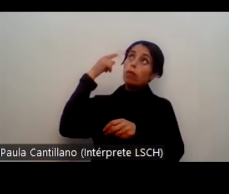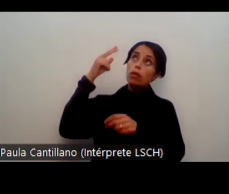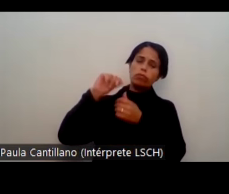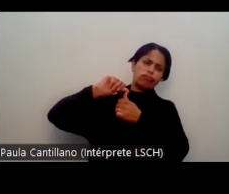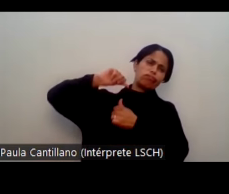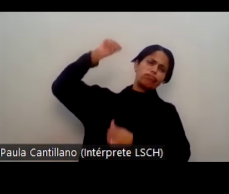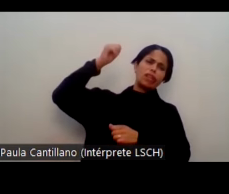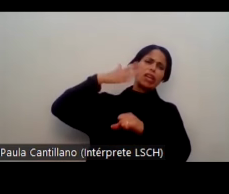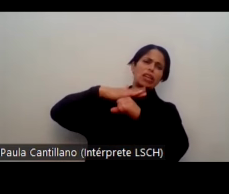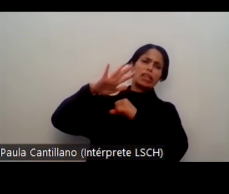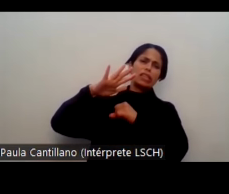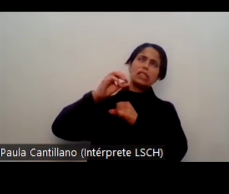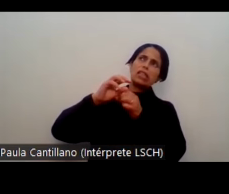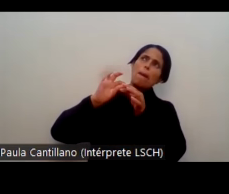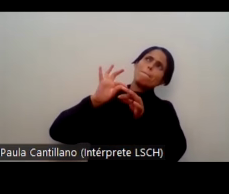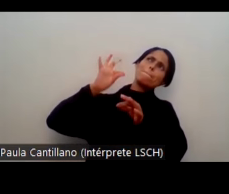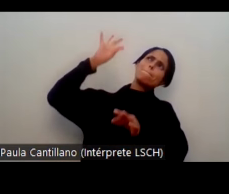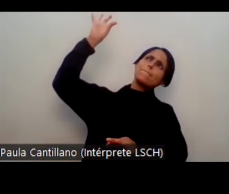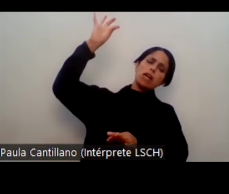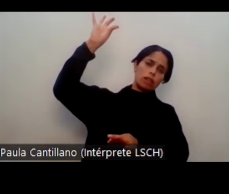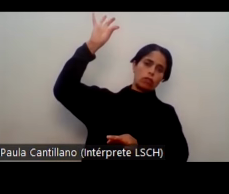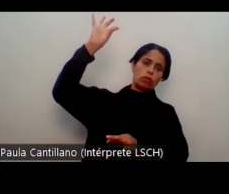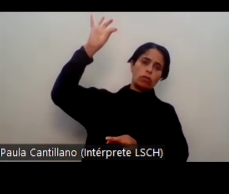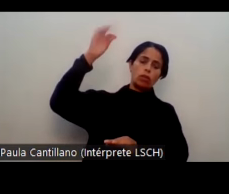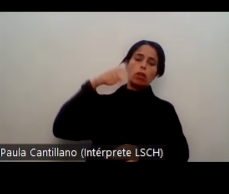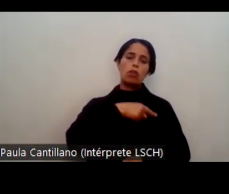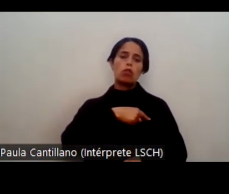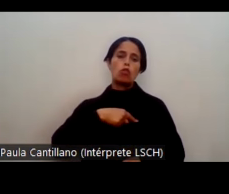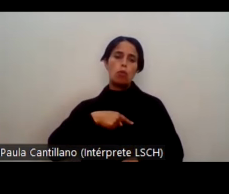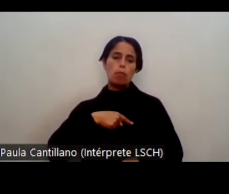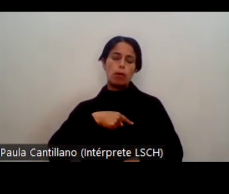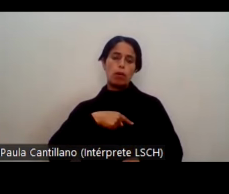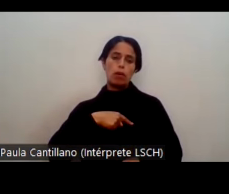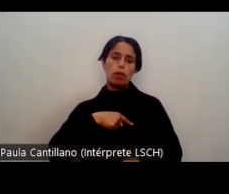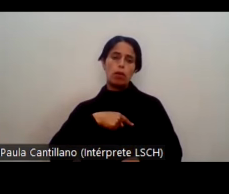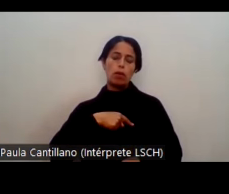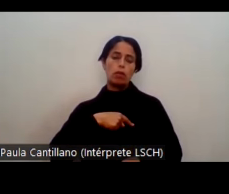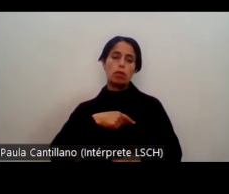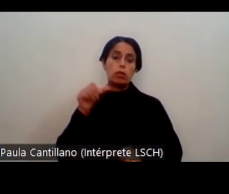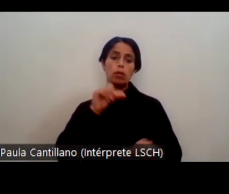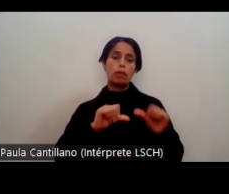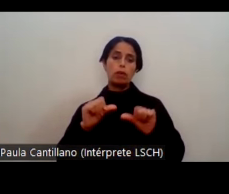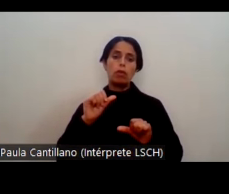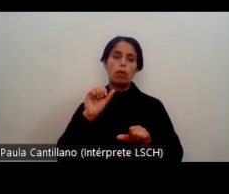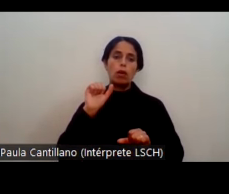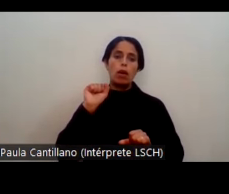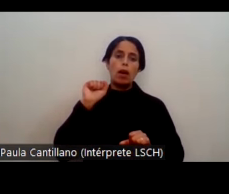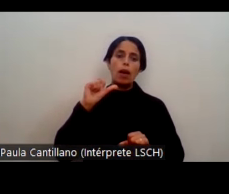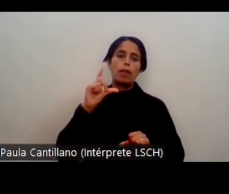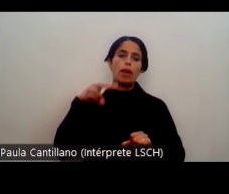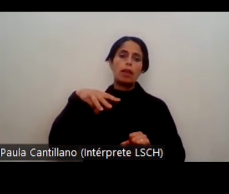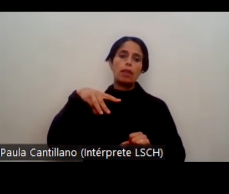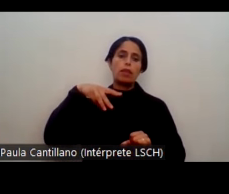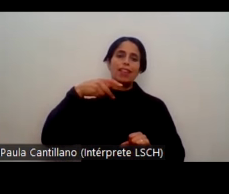hasta 15 metros, y su nombre científico es Anadenantera colubrina,